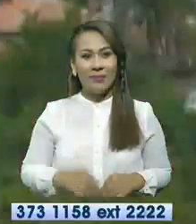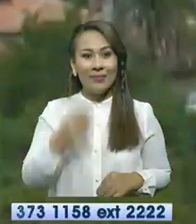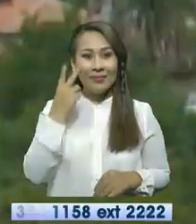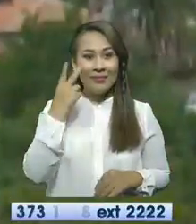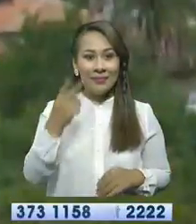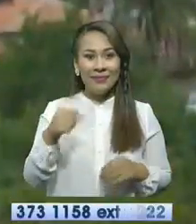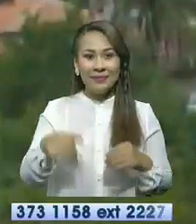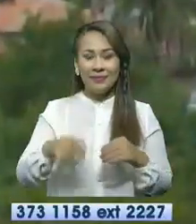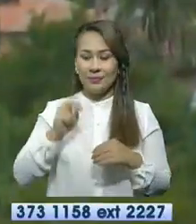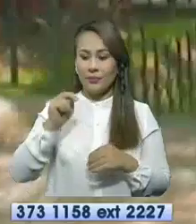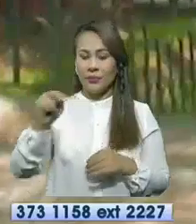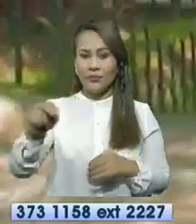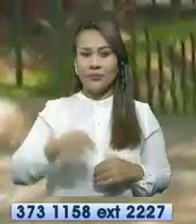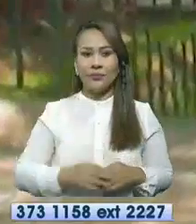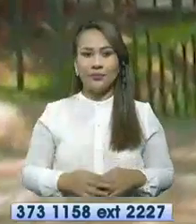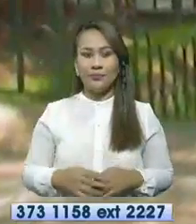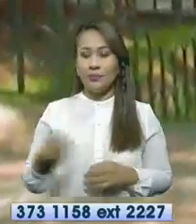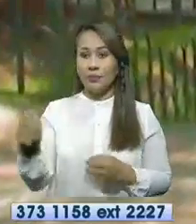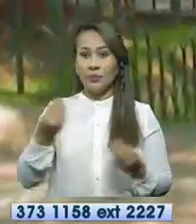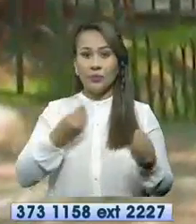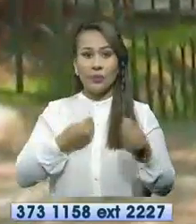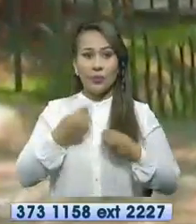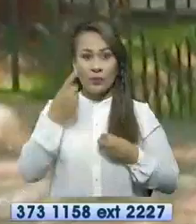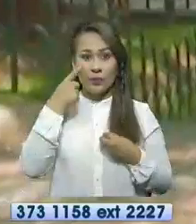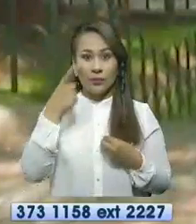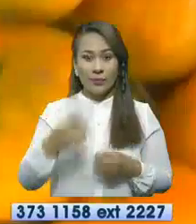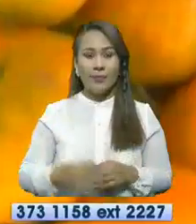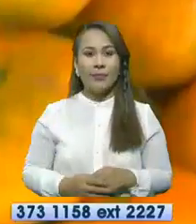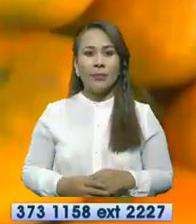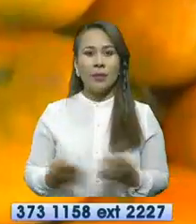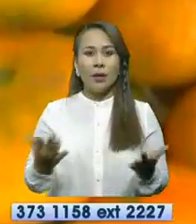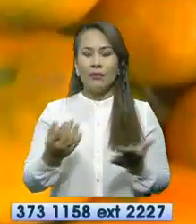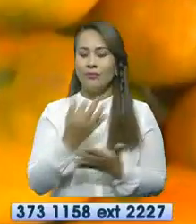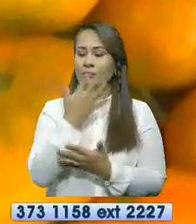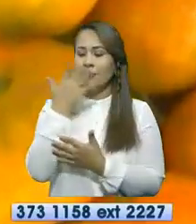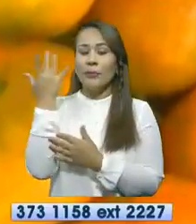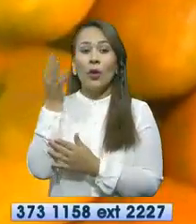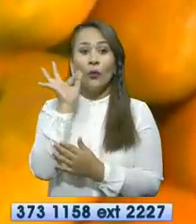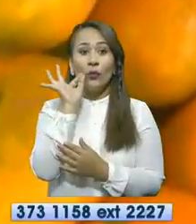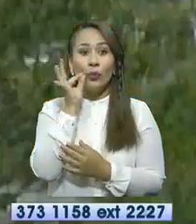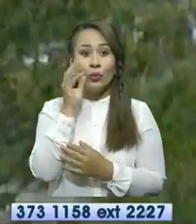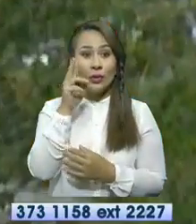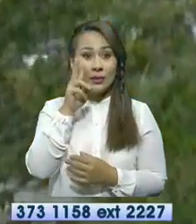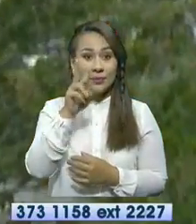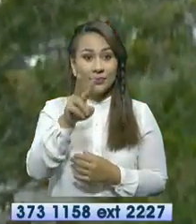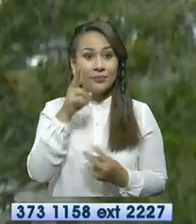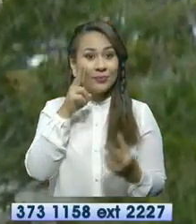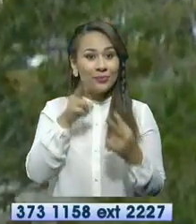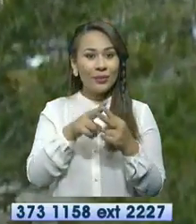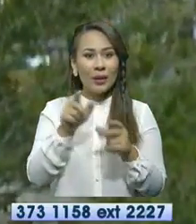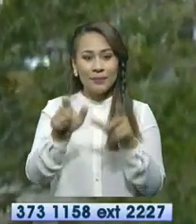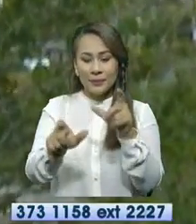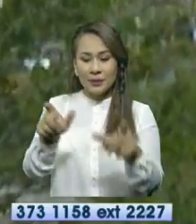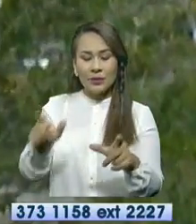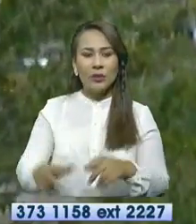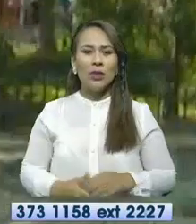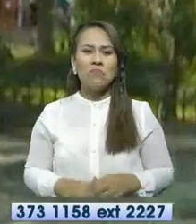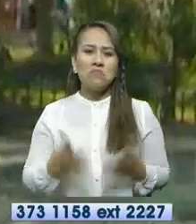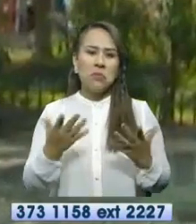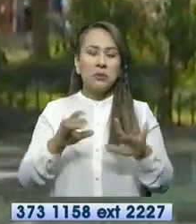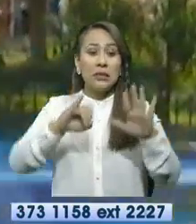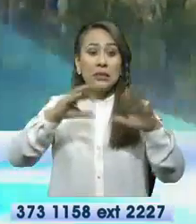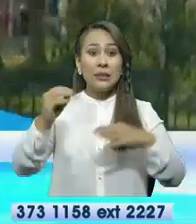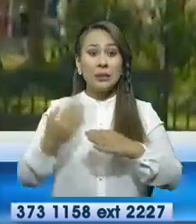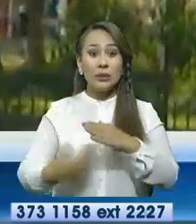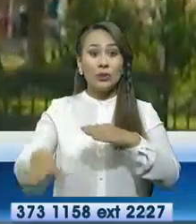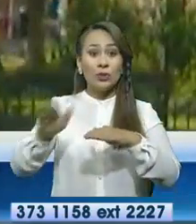al noreste del Cantón Quito, San Pedro de Puellaro es conocido como un jardín frutal. Es que sus poblaciones se encuentran a unos 300 metros sobre el nivel